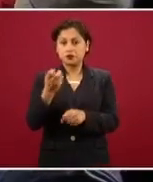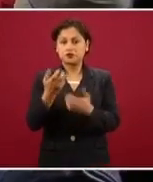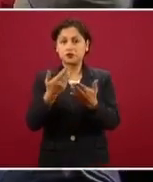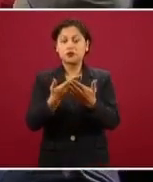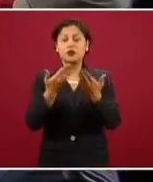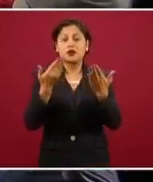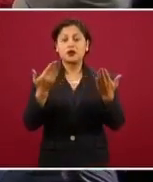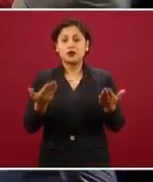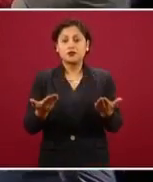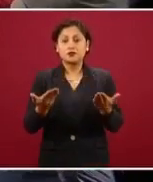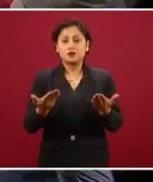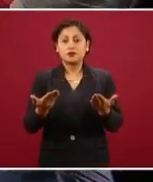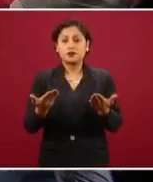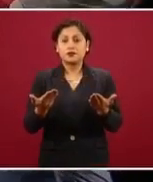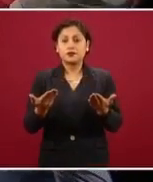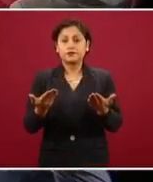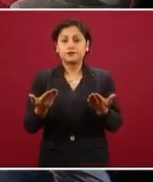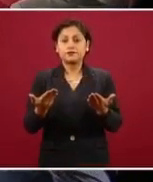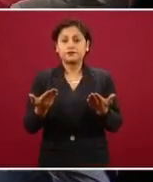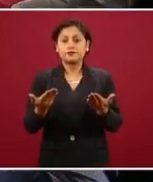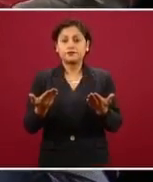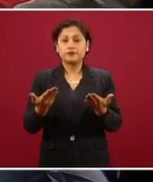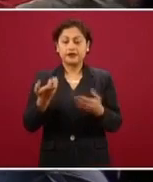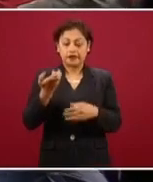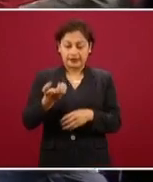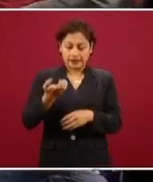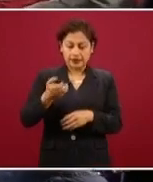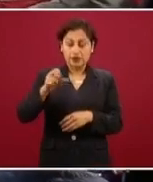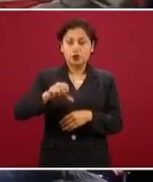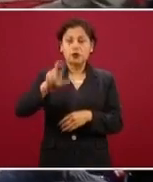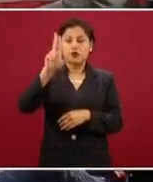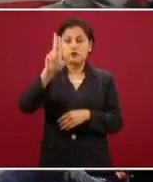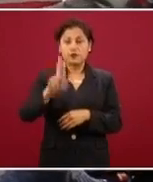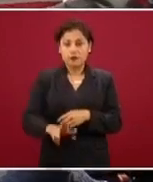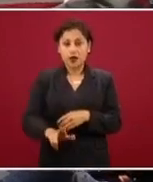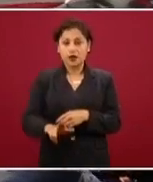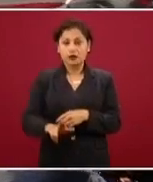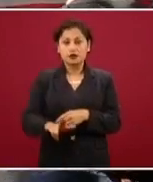es más estructural, más de fondo,